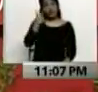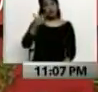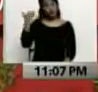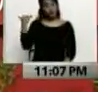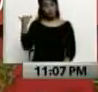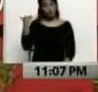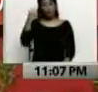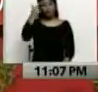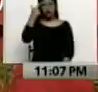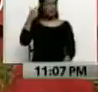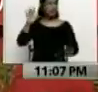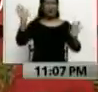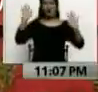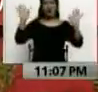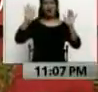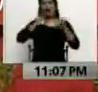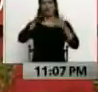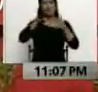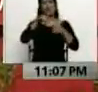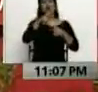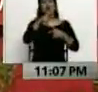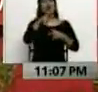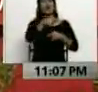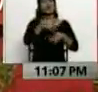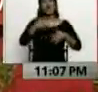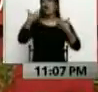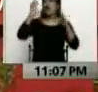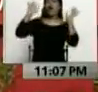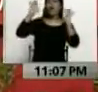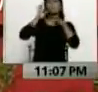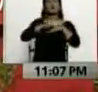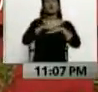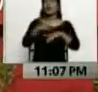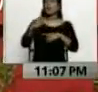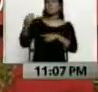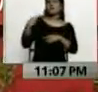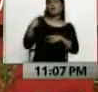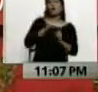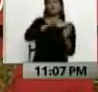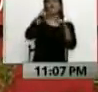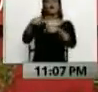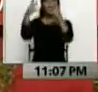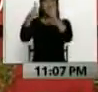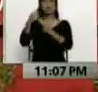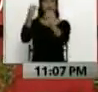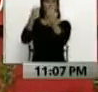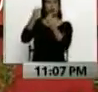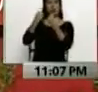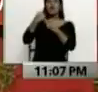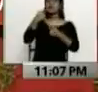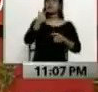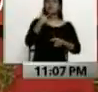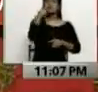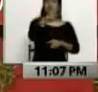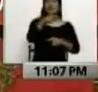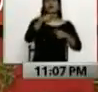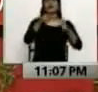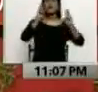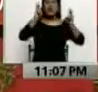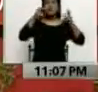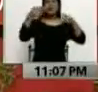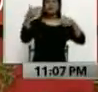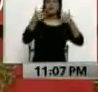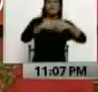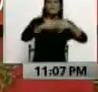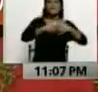días en estos días un escándalo porque lo citó la contraloría No porque me estn pasando ura por ode brec eso es